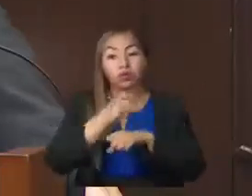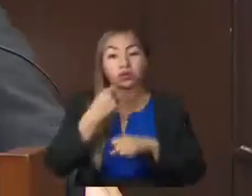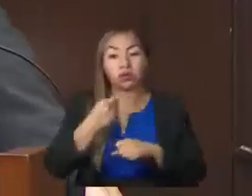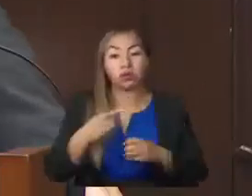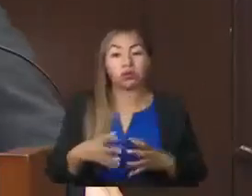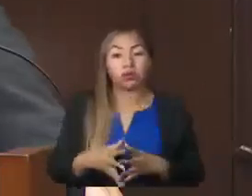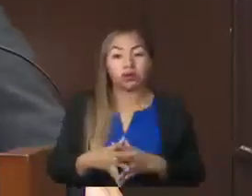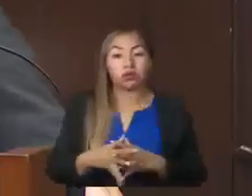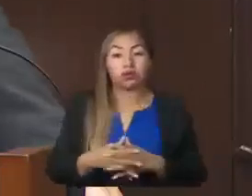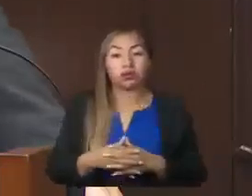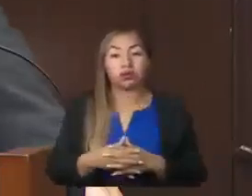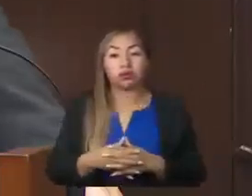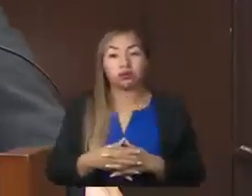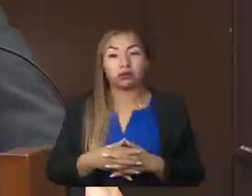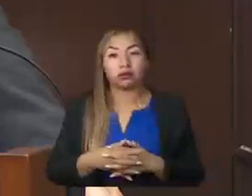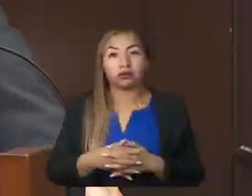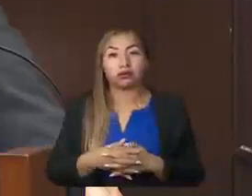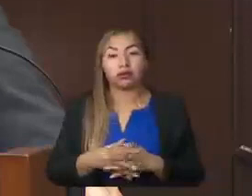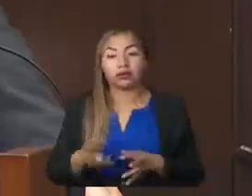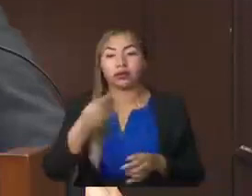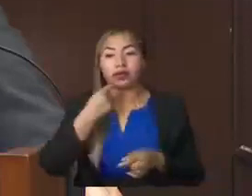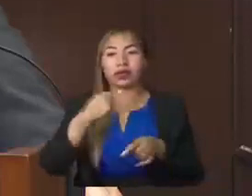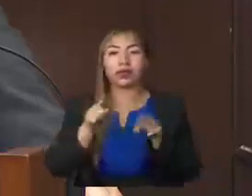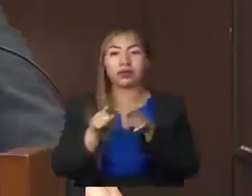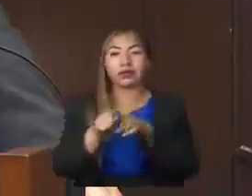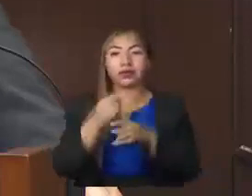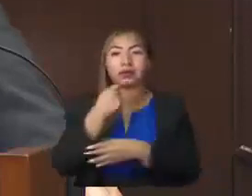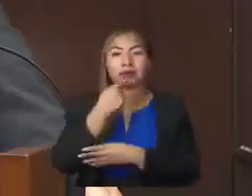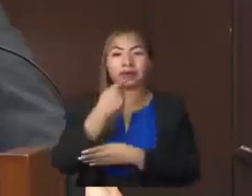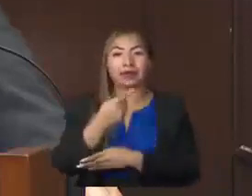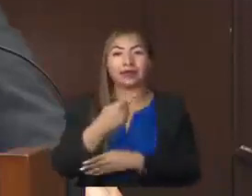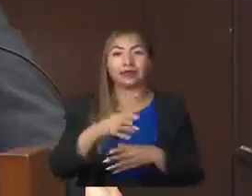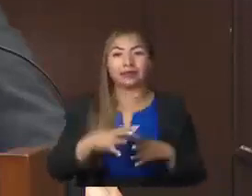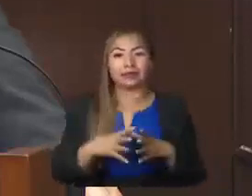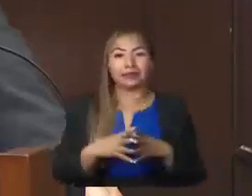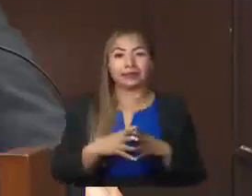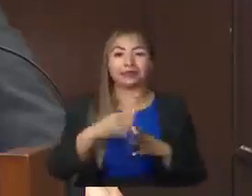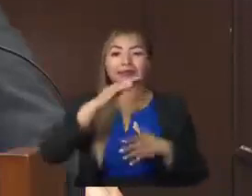En ese mismo sentido, y siendo autocrítico,